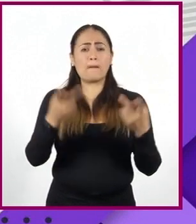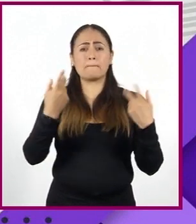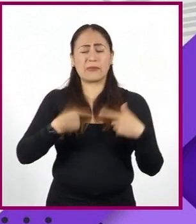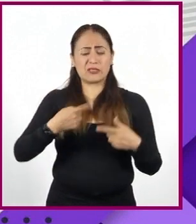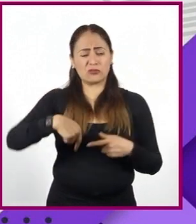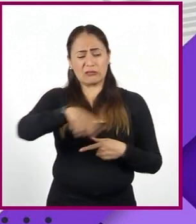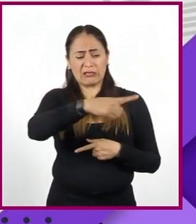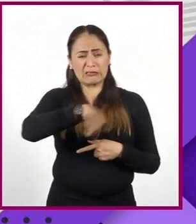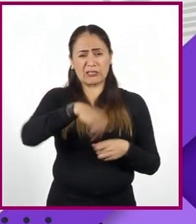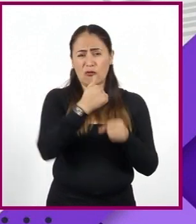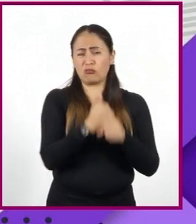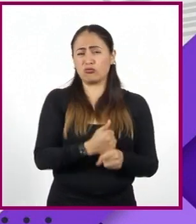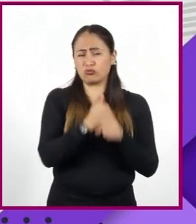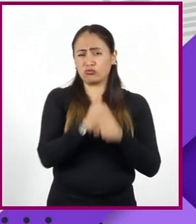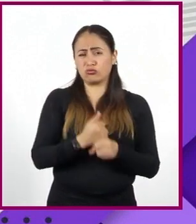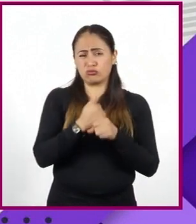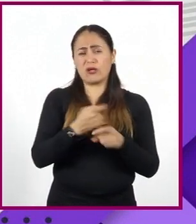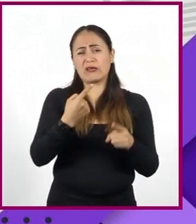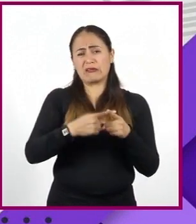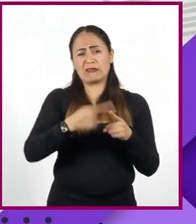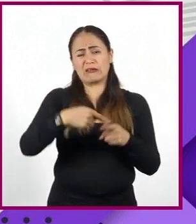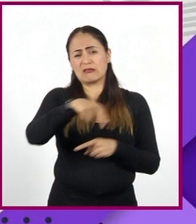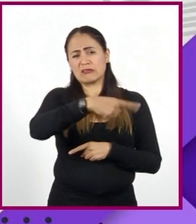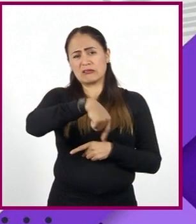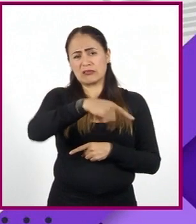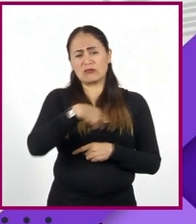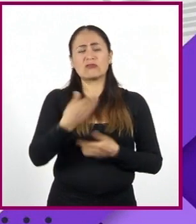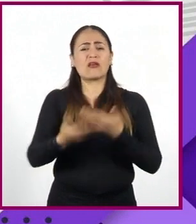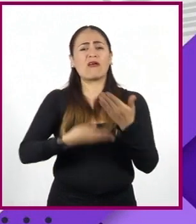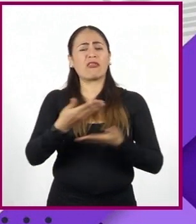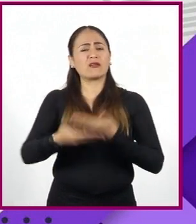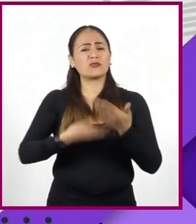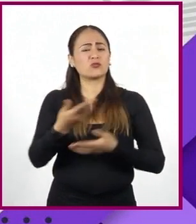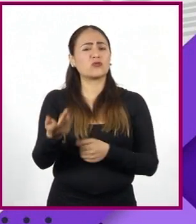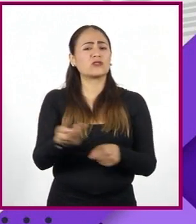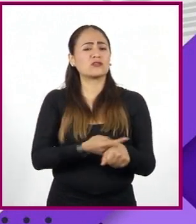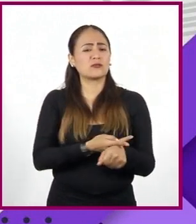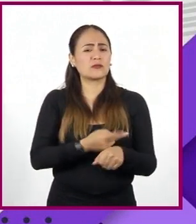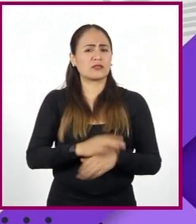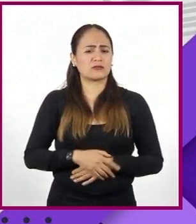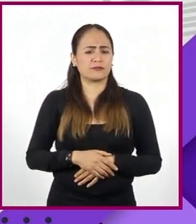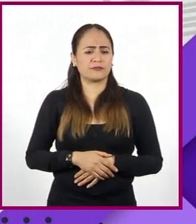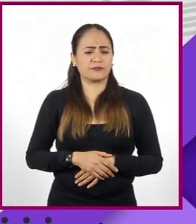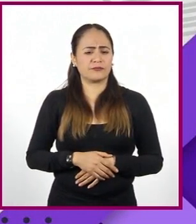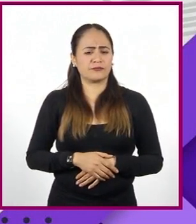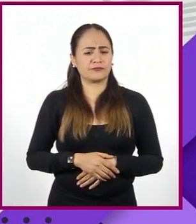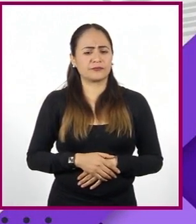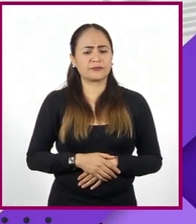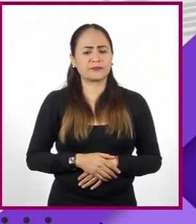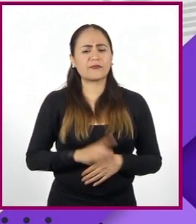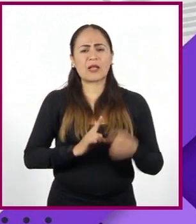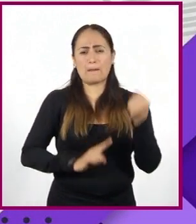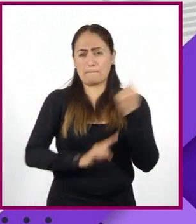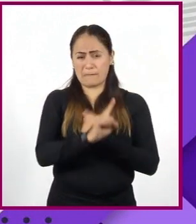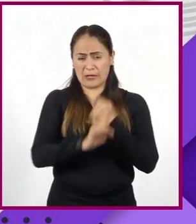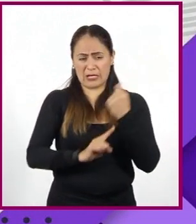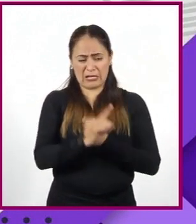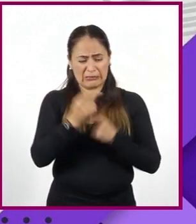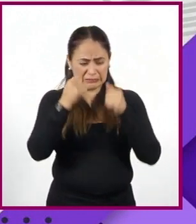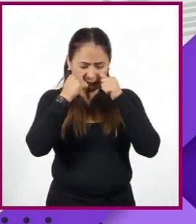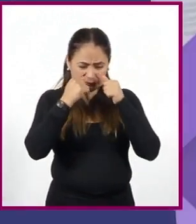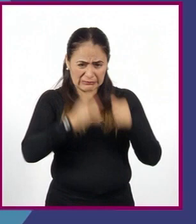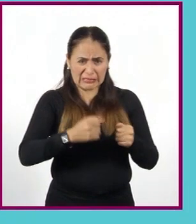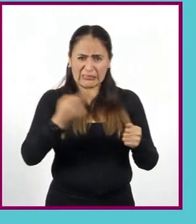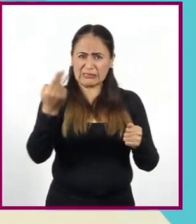personas afectadas? ¿Cuáles son sus posibles consecuencias? ¿Y qué aspectos de la problemática se deben atender con